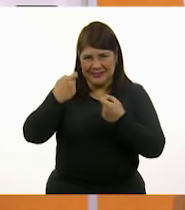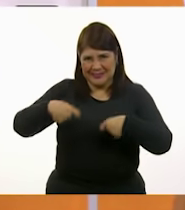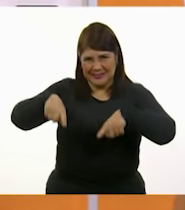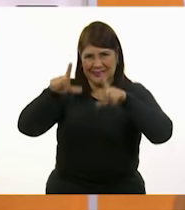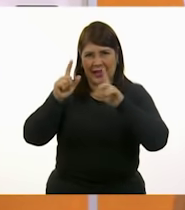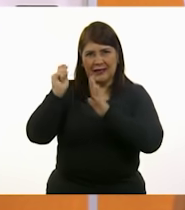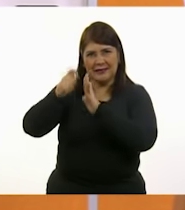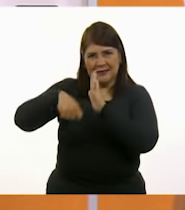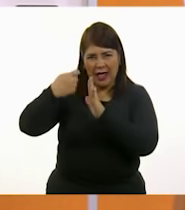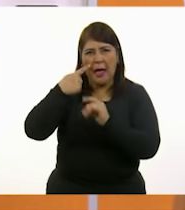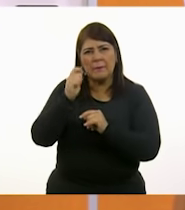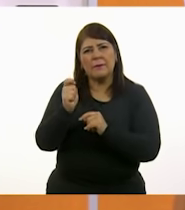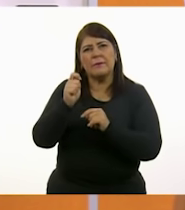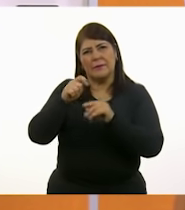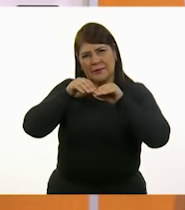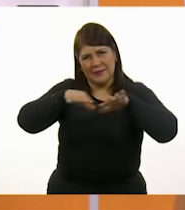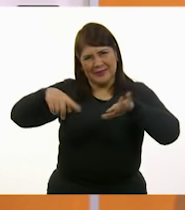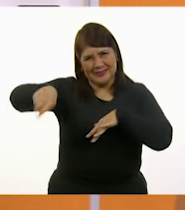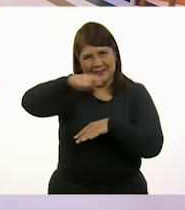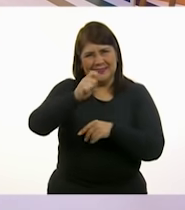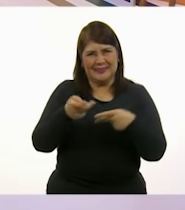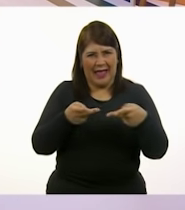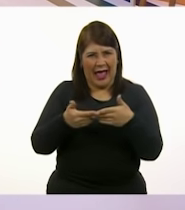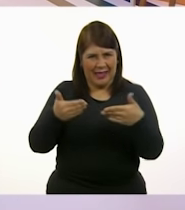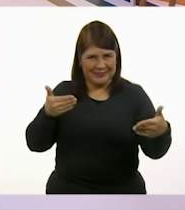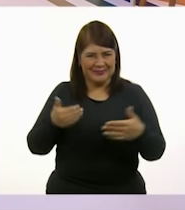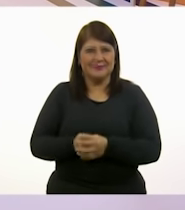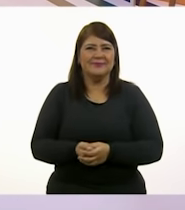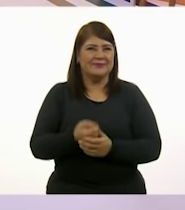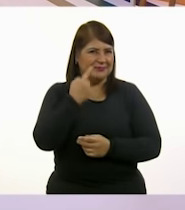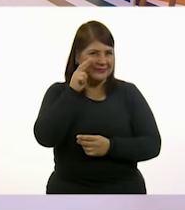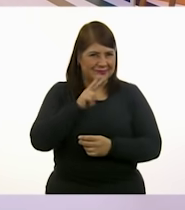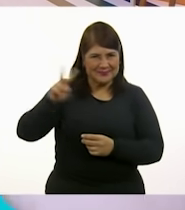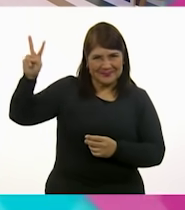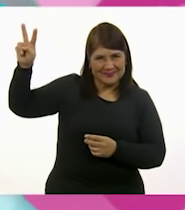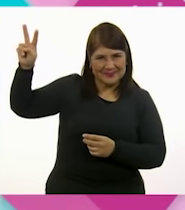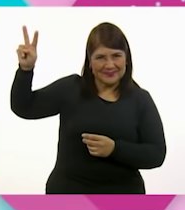que ellos les prepararon a todos ustedes. Vayamos a verlos.